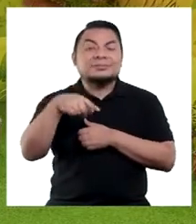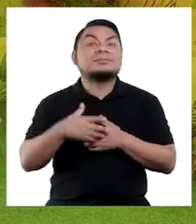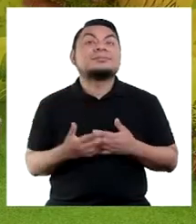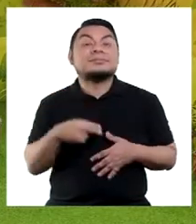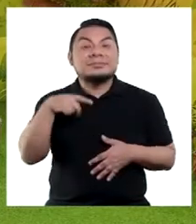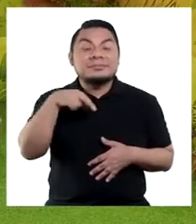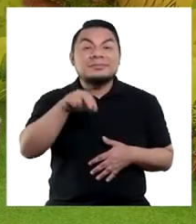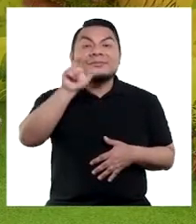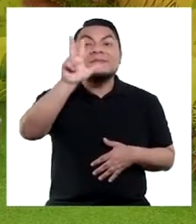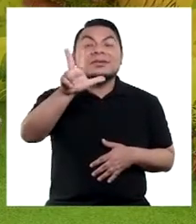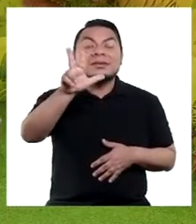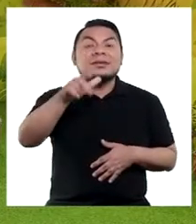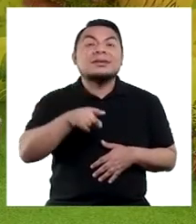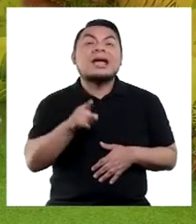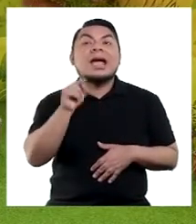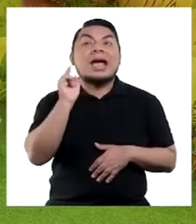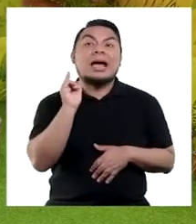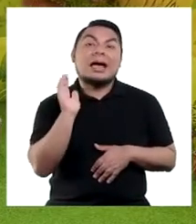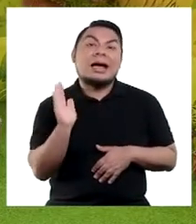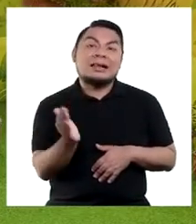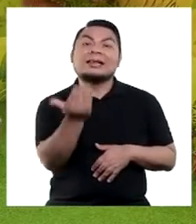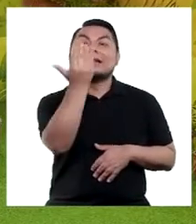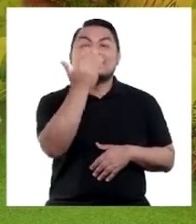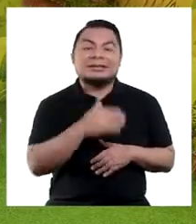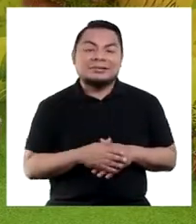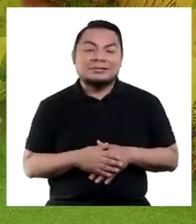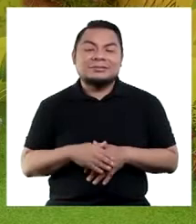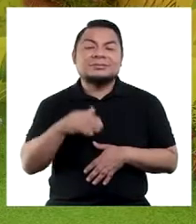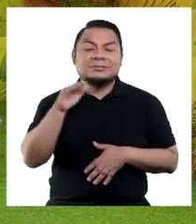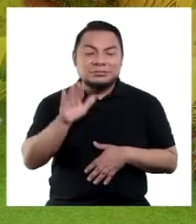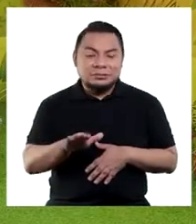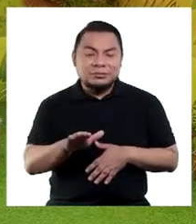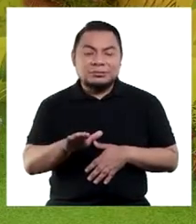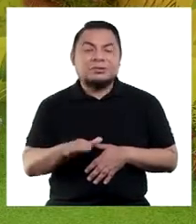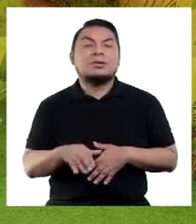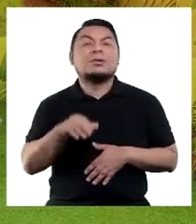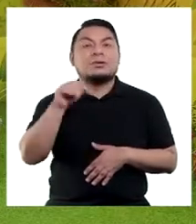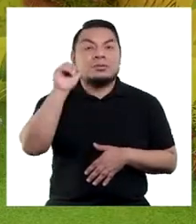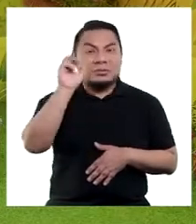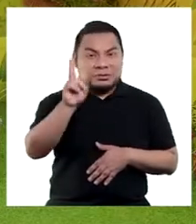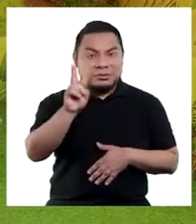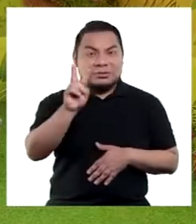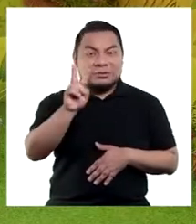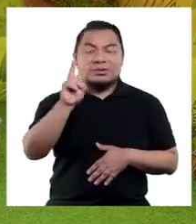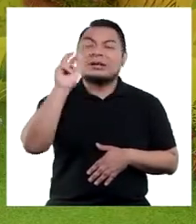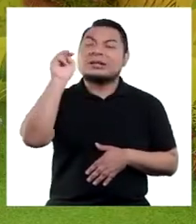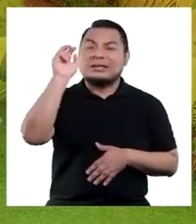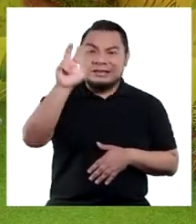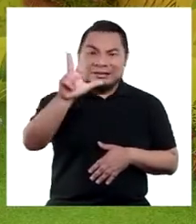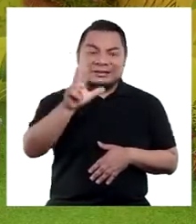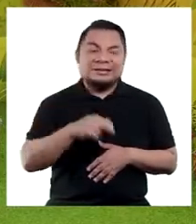caminemos tres pasos hacia adelante y